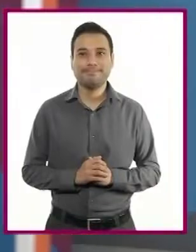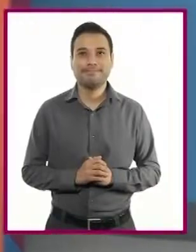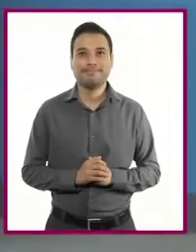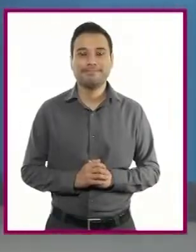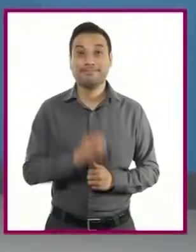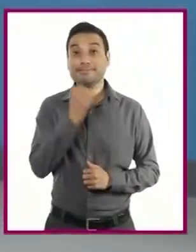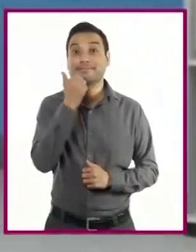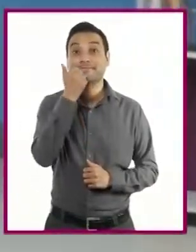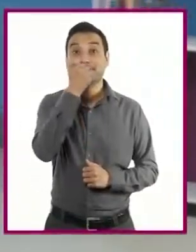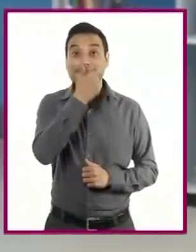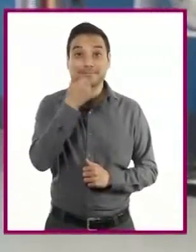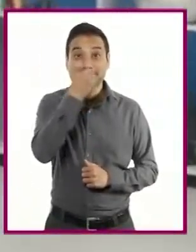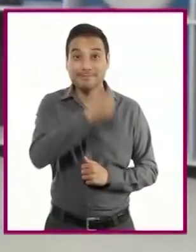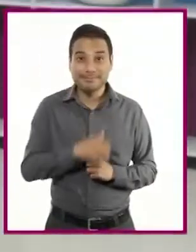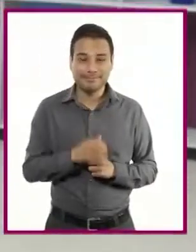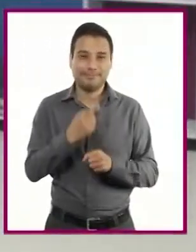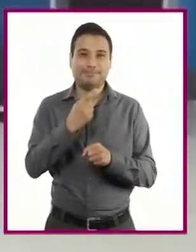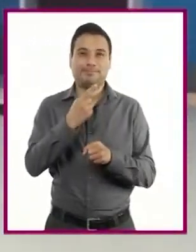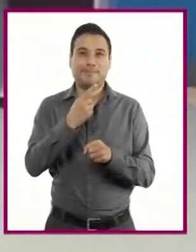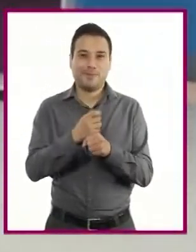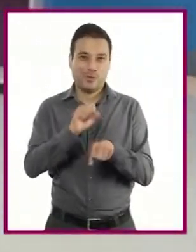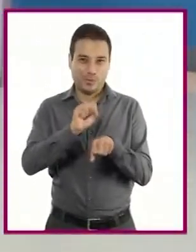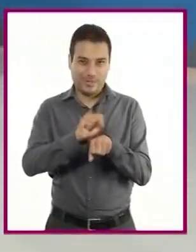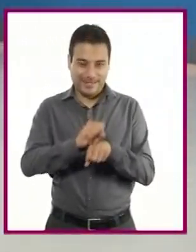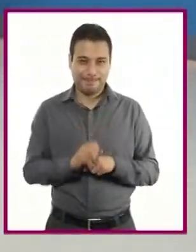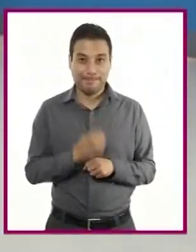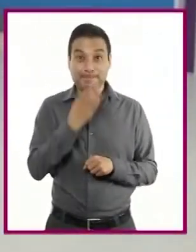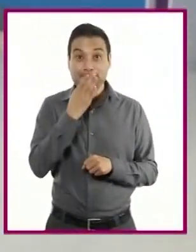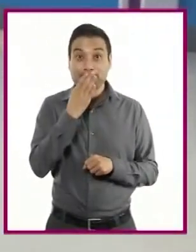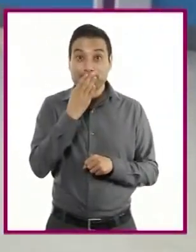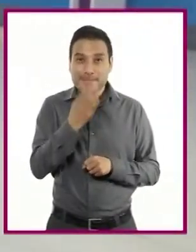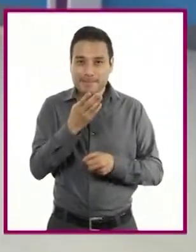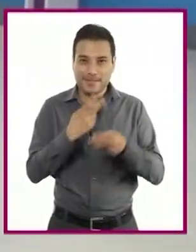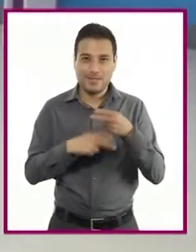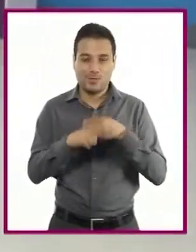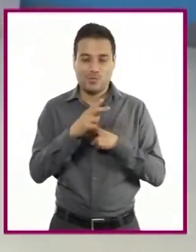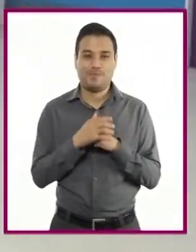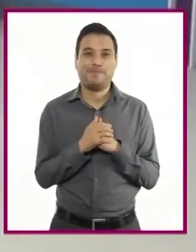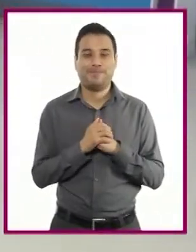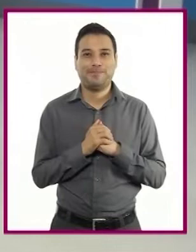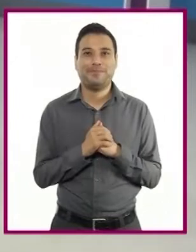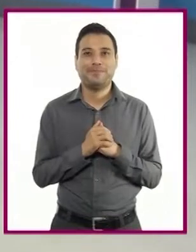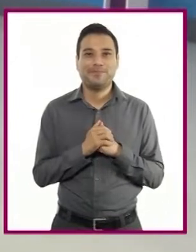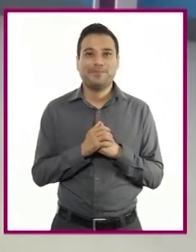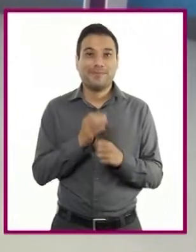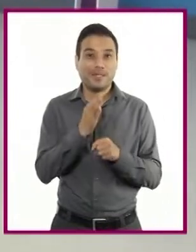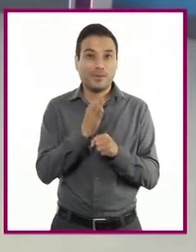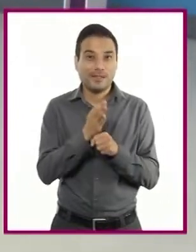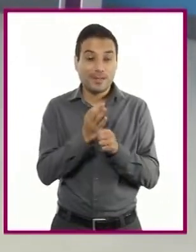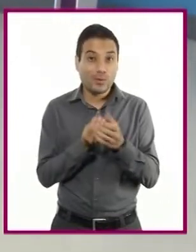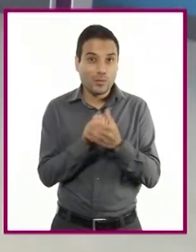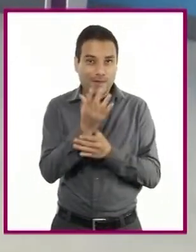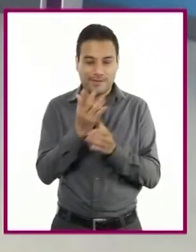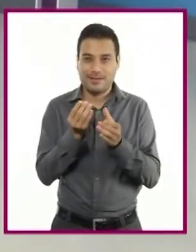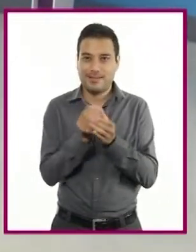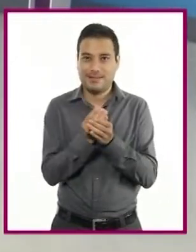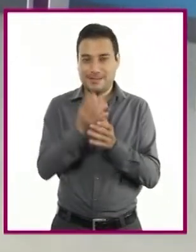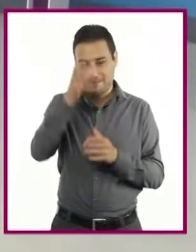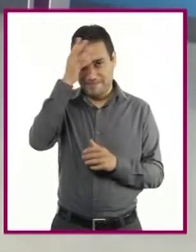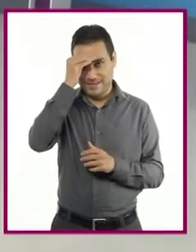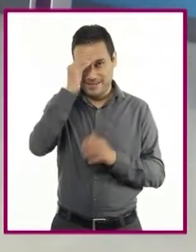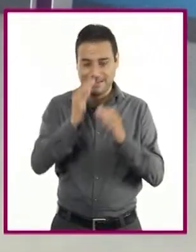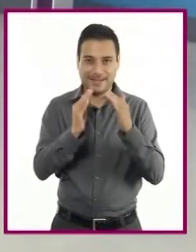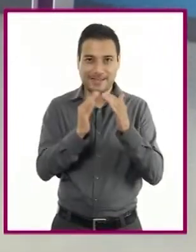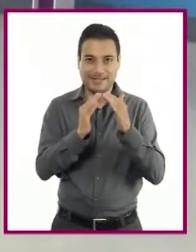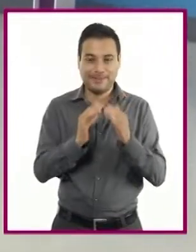y alumnos de Geografía de primer grado de secundaria. Sean todas y todos bienvenidas y bienvenidos a una sesión más de Aprende en Casa,